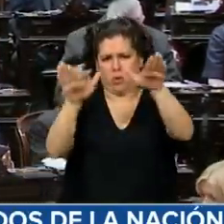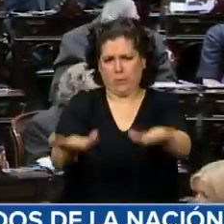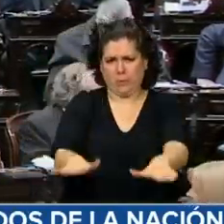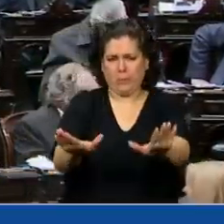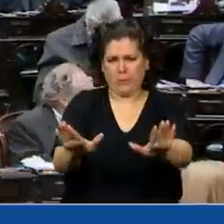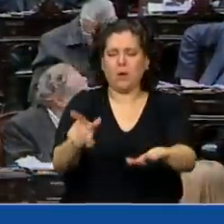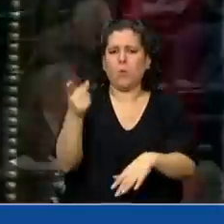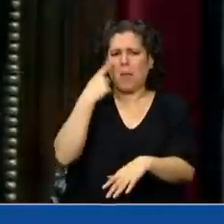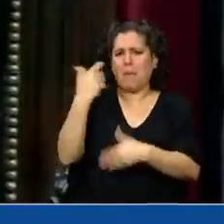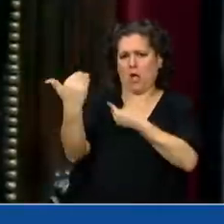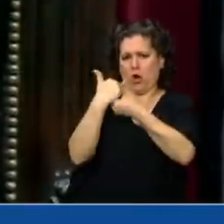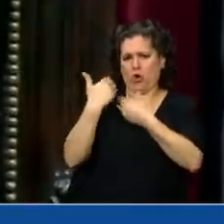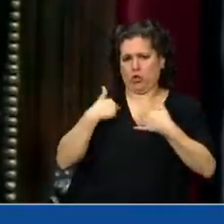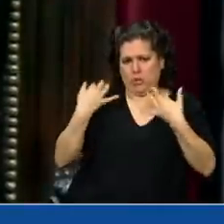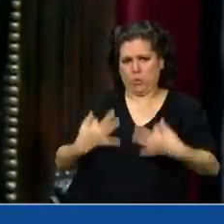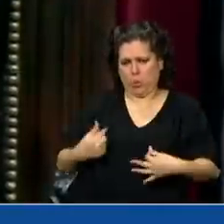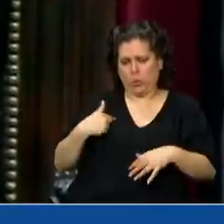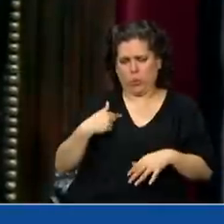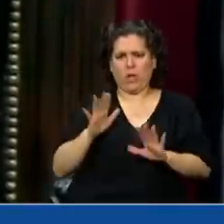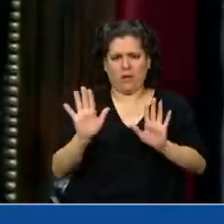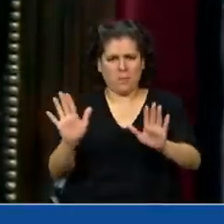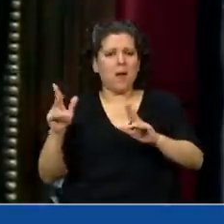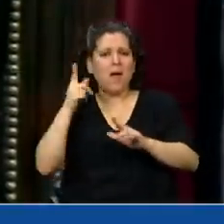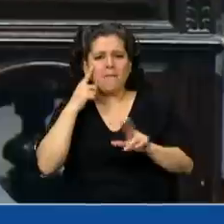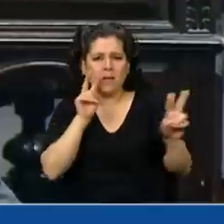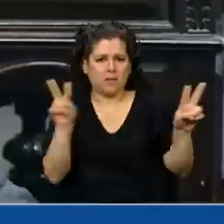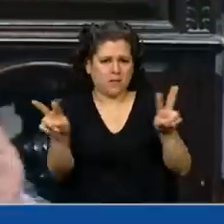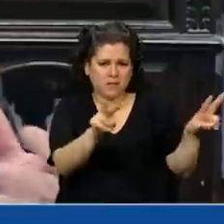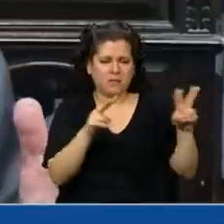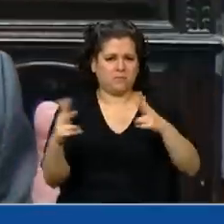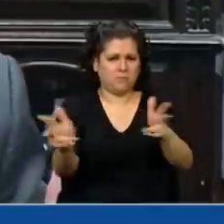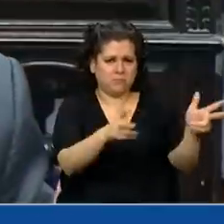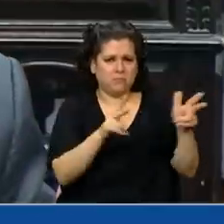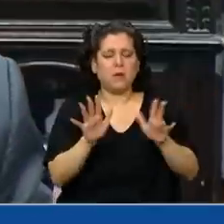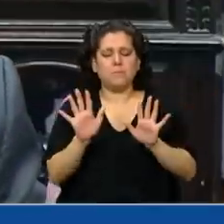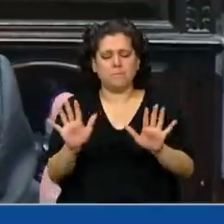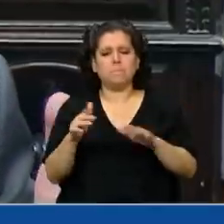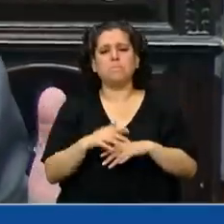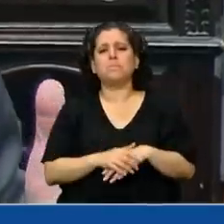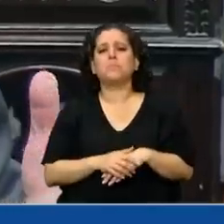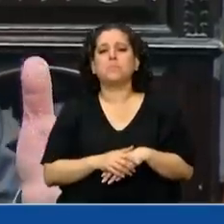ya me conoce usted a mí. Escuchémonos. ¿Eh? Lo que me ha llamado la atención,